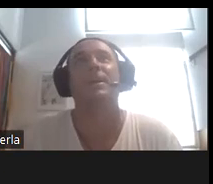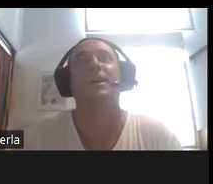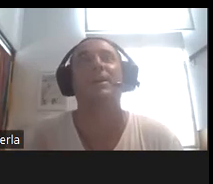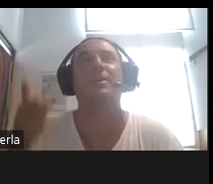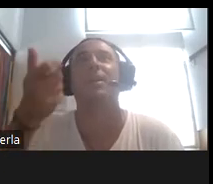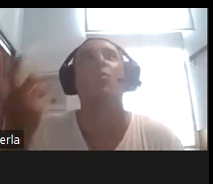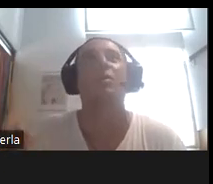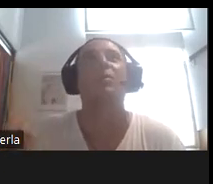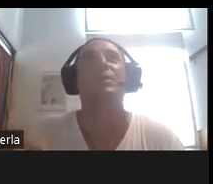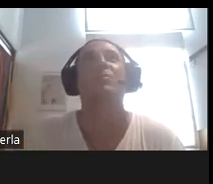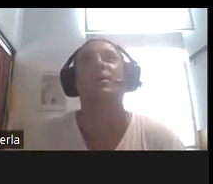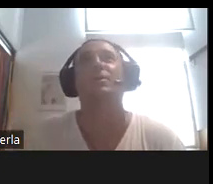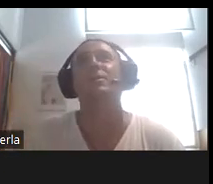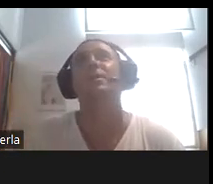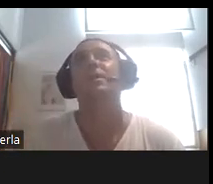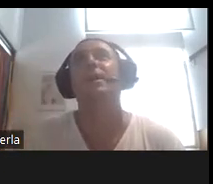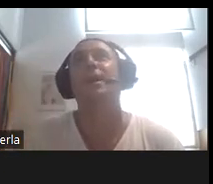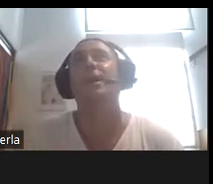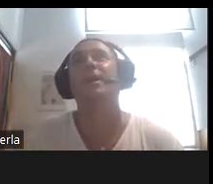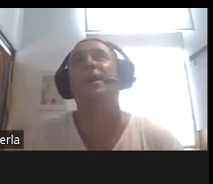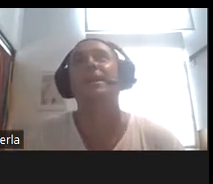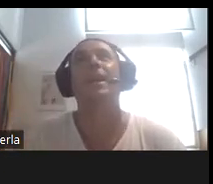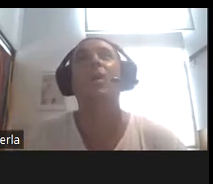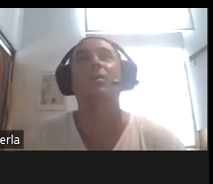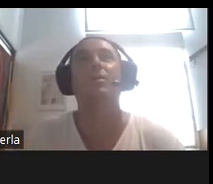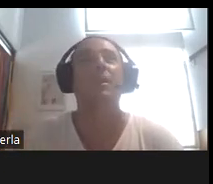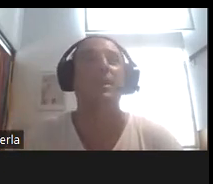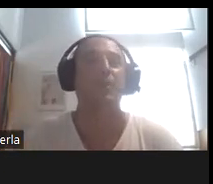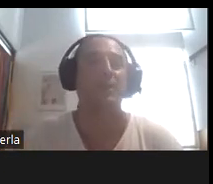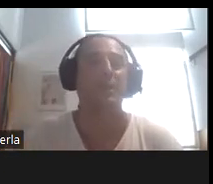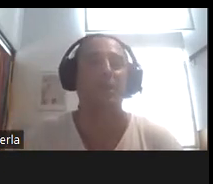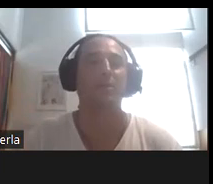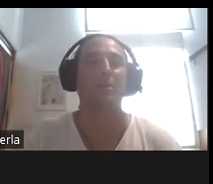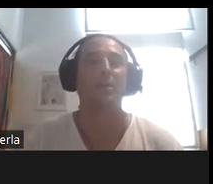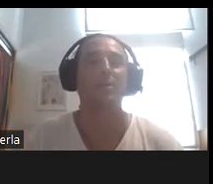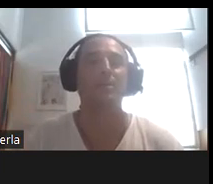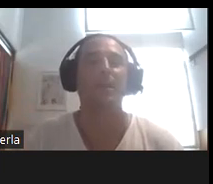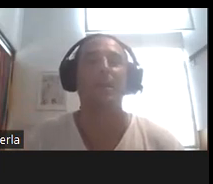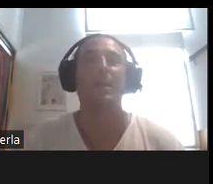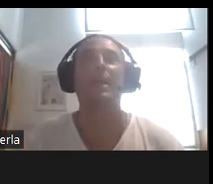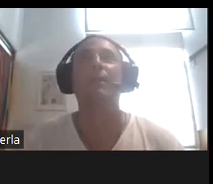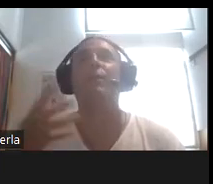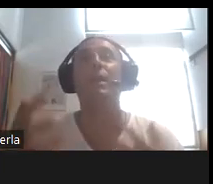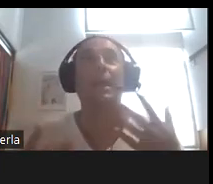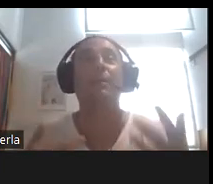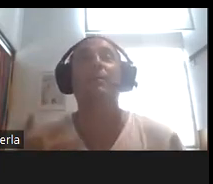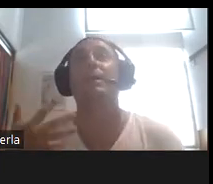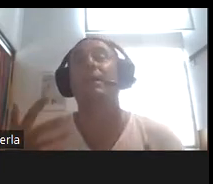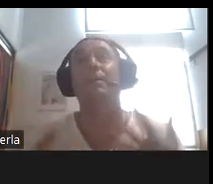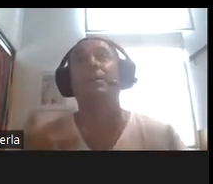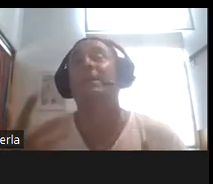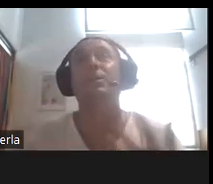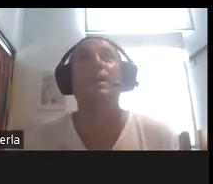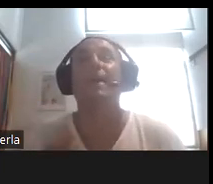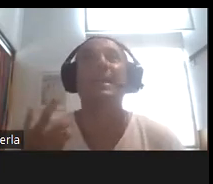que pensaba que hacerle hueco a un ser humano era inadecuado, que ella podía decidirlo, ¿no? Y